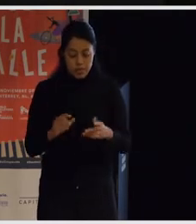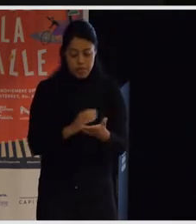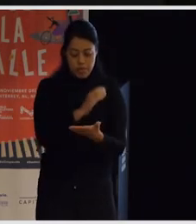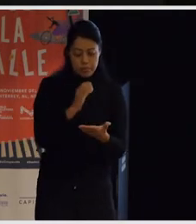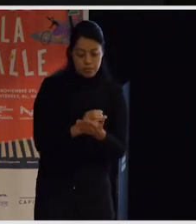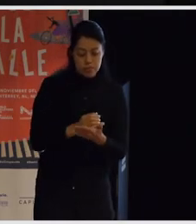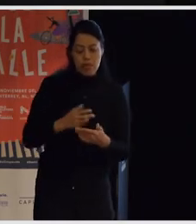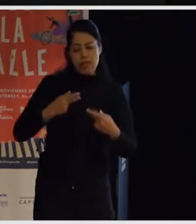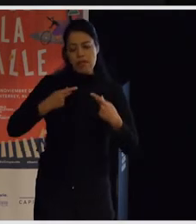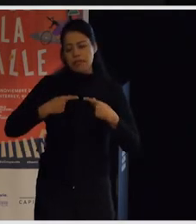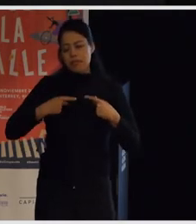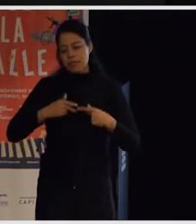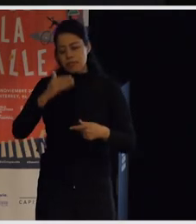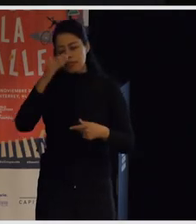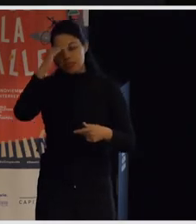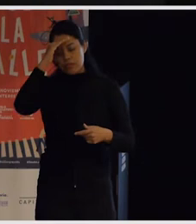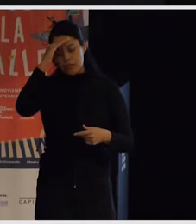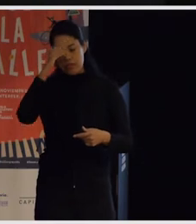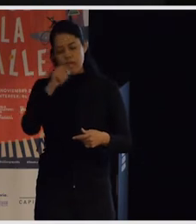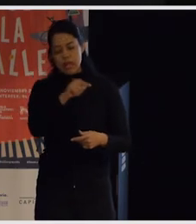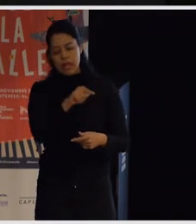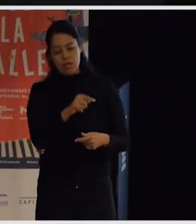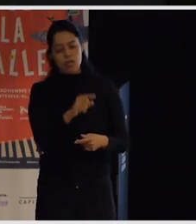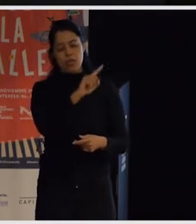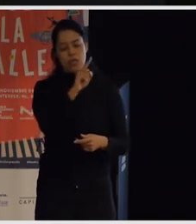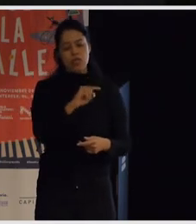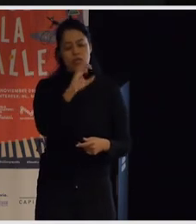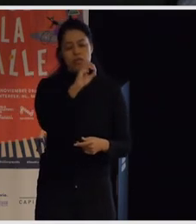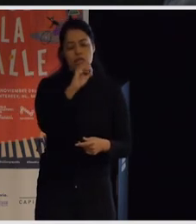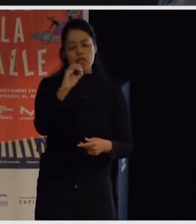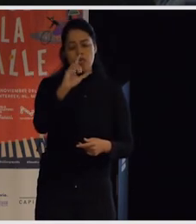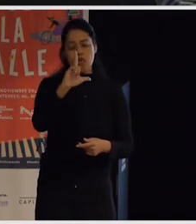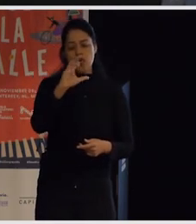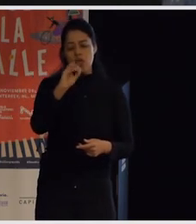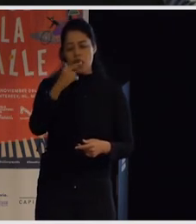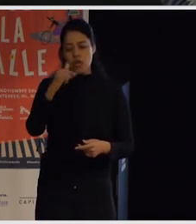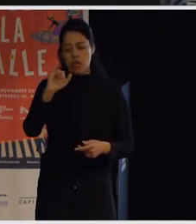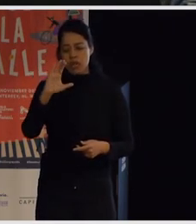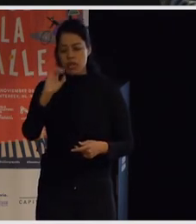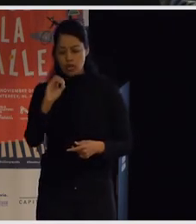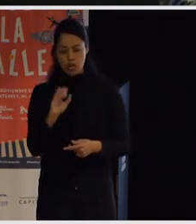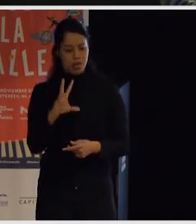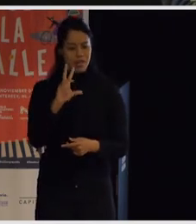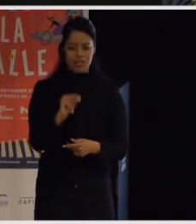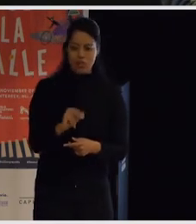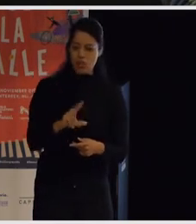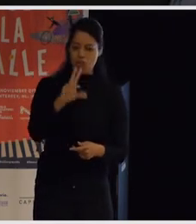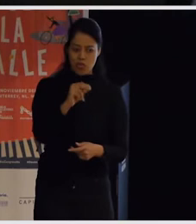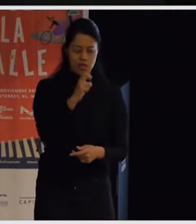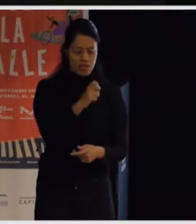pensaba que era como un jungla mágica que era un zoológico no cuando en realidad es una área natural protegida que representa lo que es la